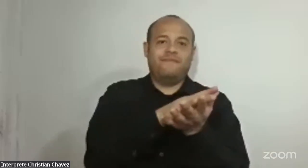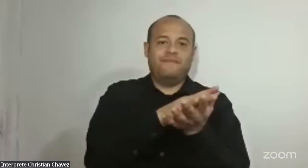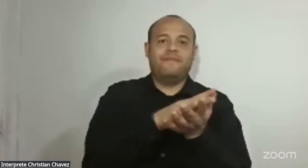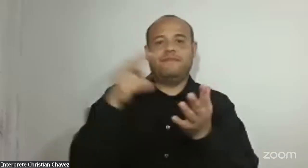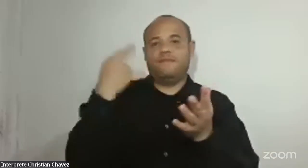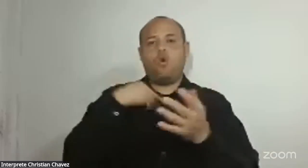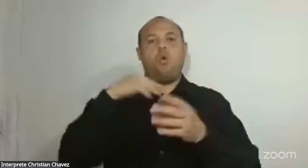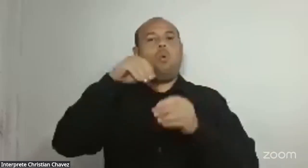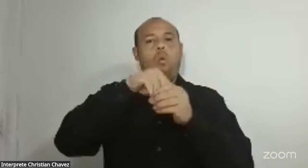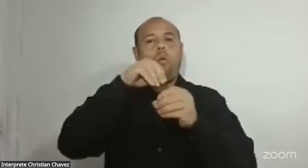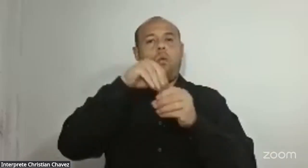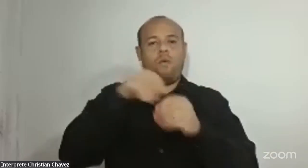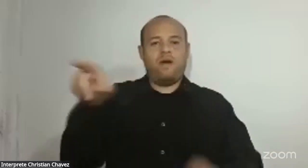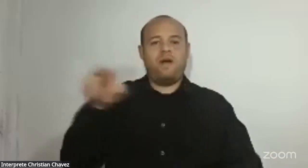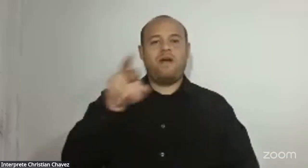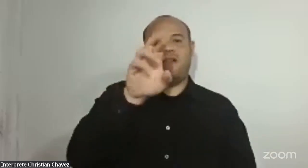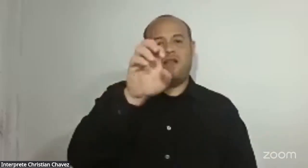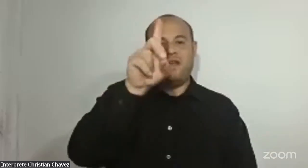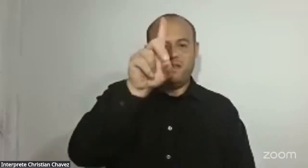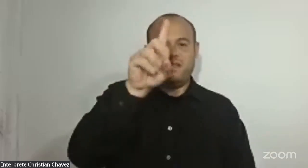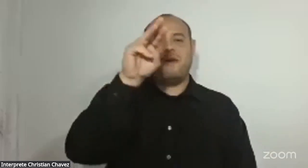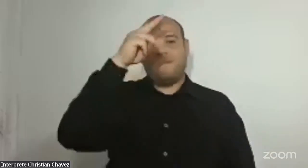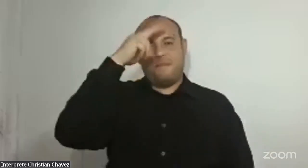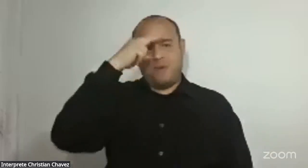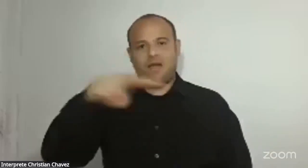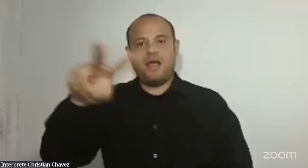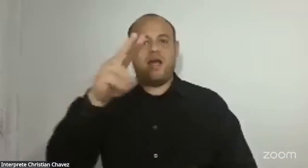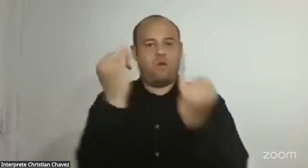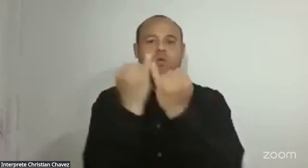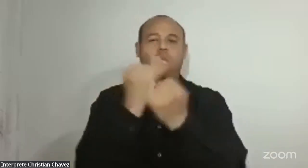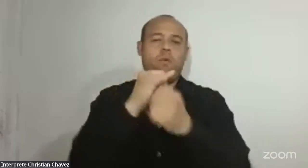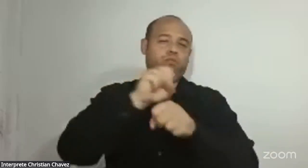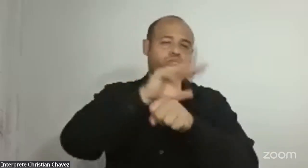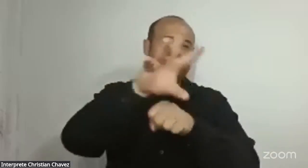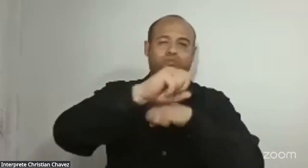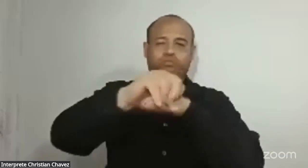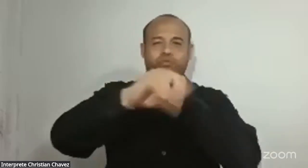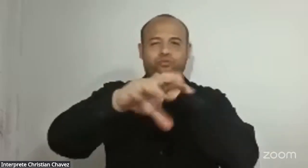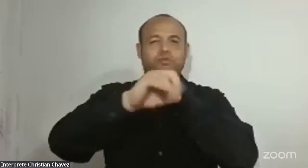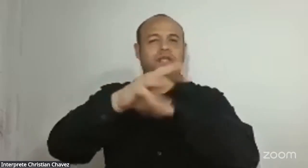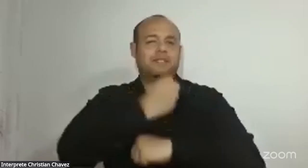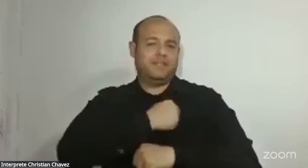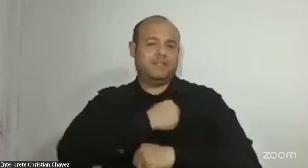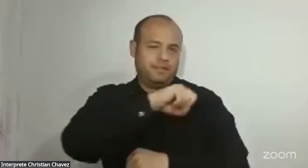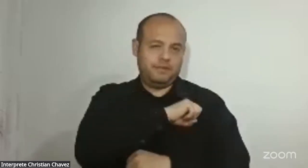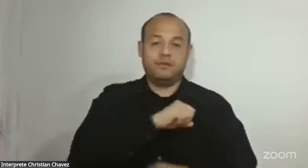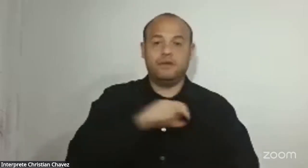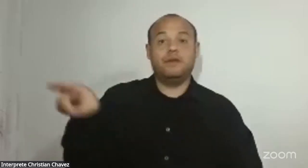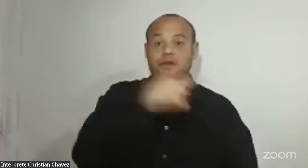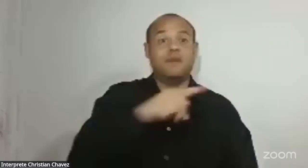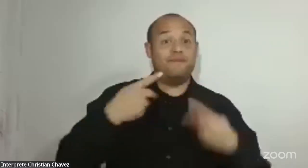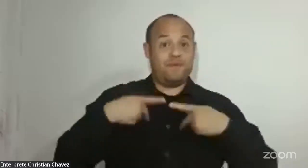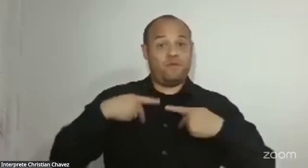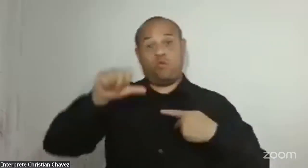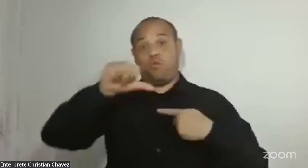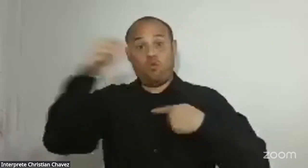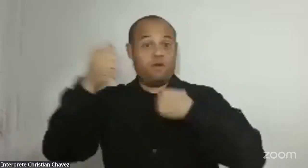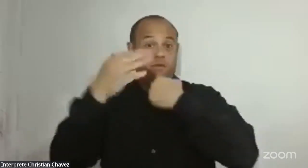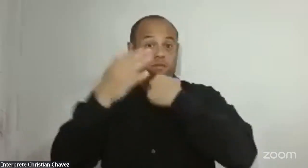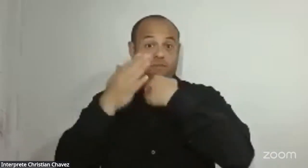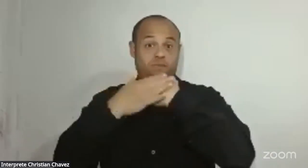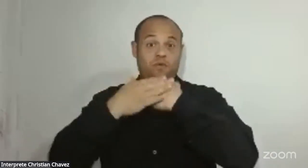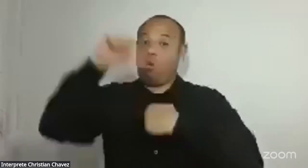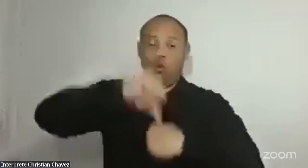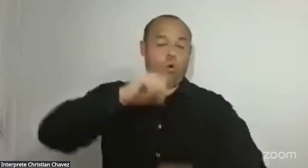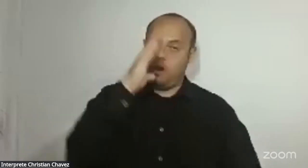Red Mexicana de Universidades Promotoras de la Salud, pues más personas puedan acceder en el momento que así lo deseen